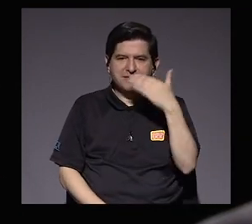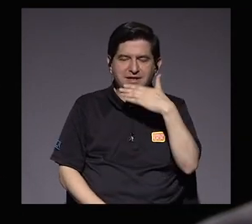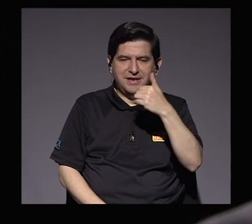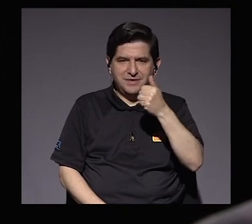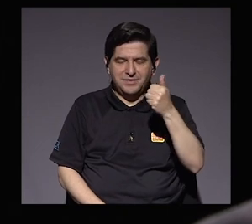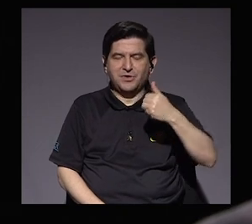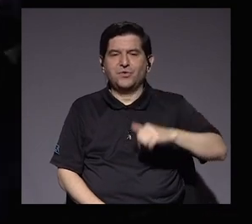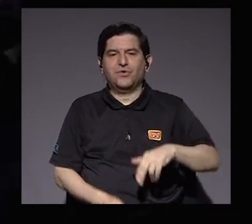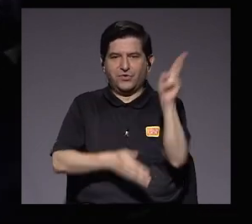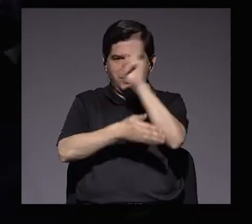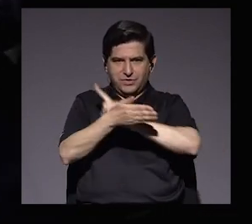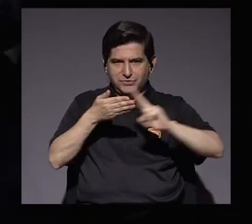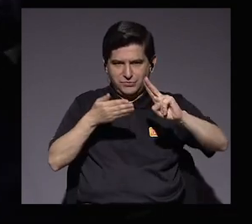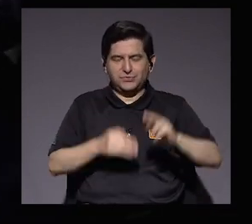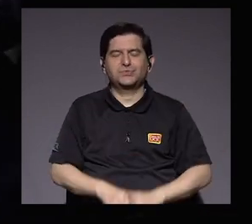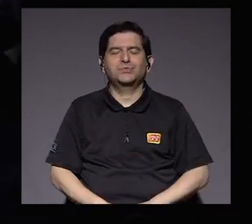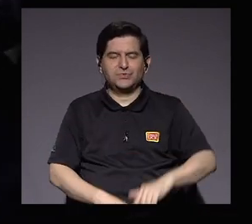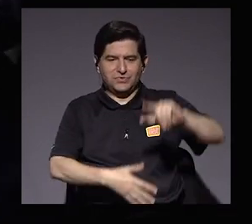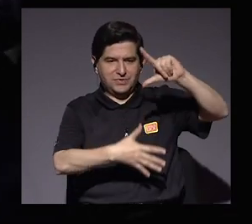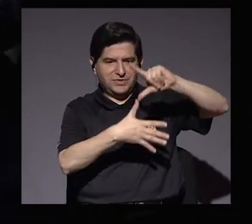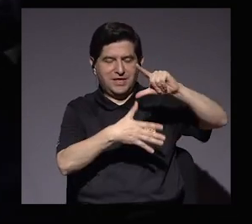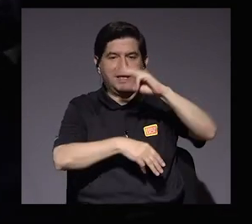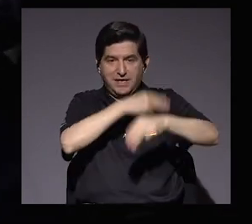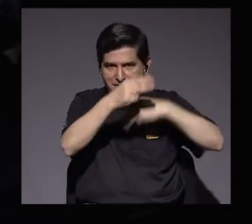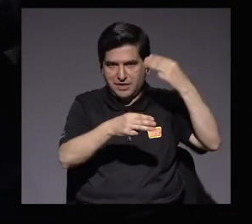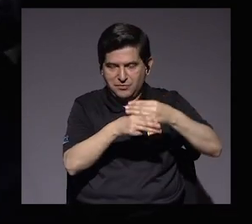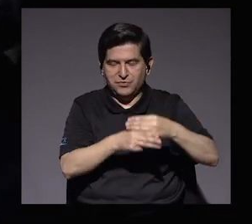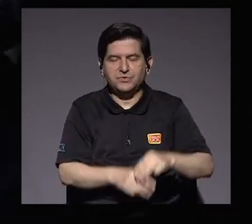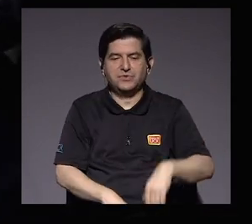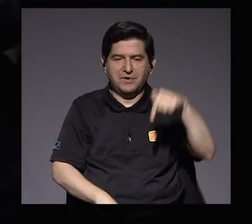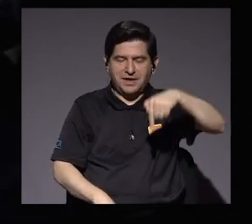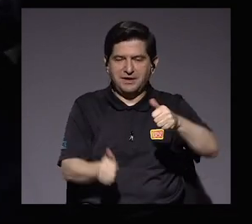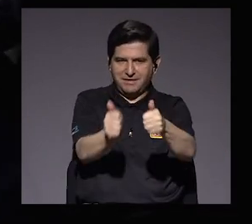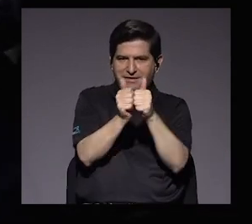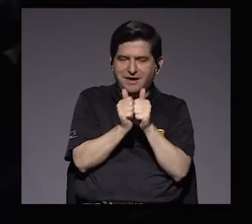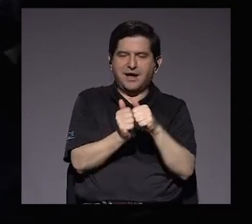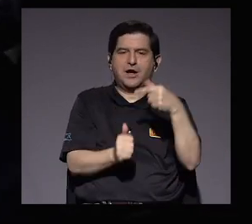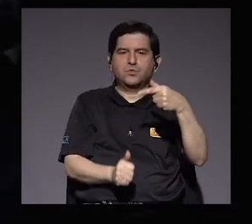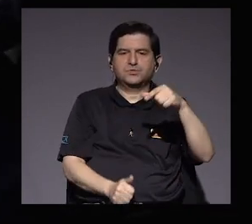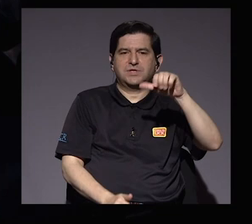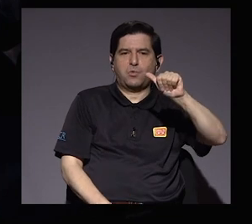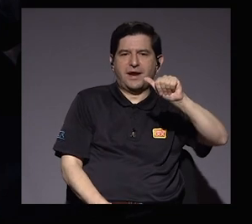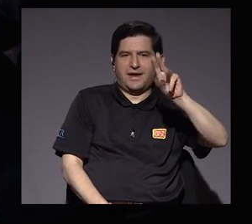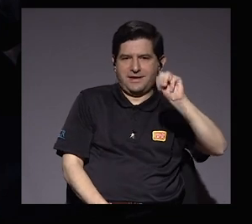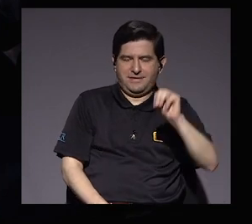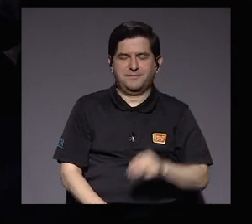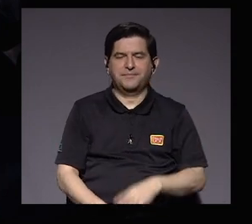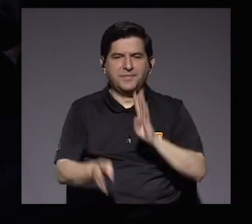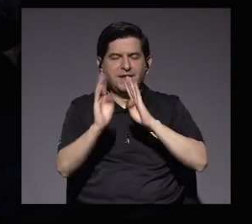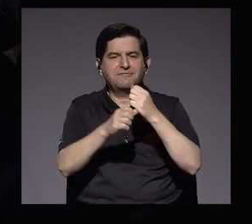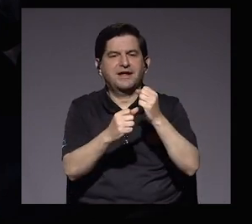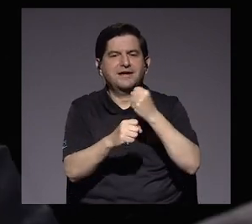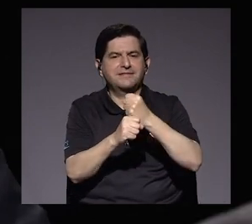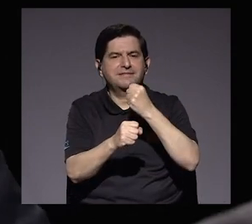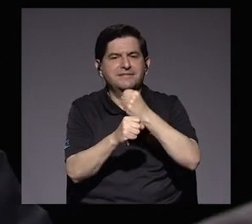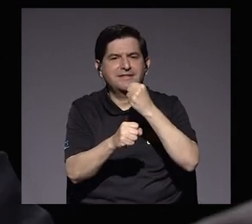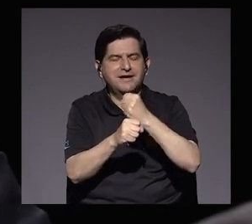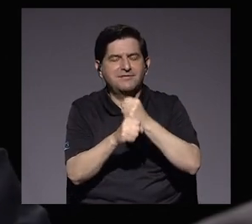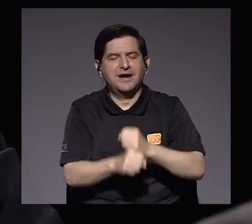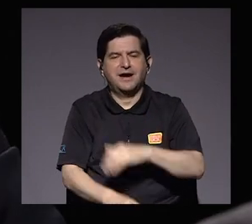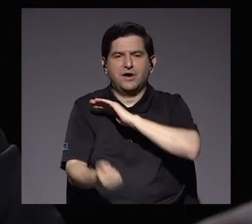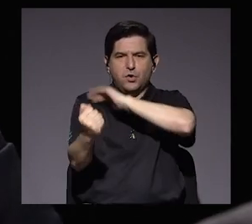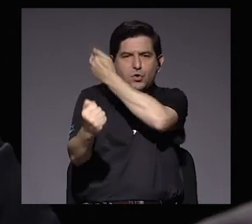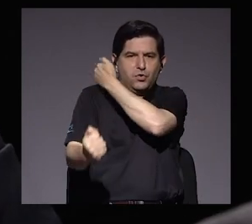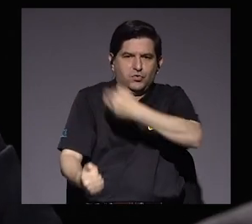del mundo, con don Gustavo Araya. Don Gustavo, estamos hablando de esa labor del Ejecutivo.